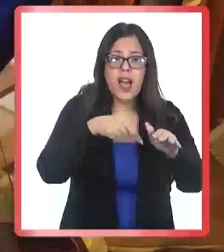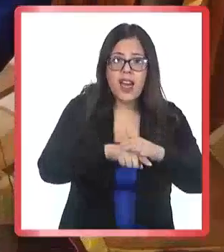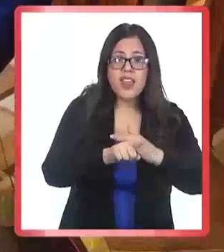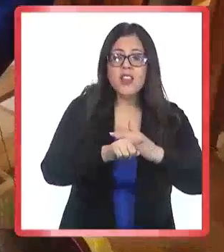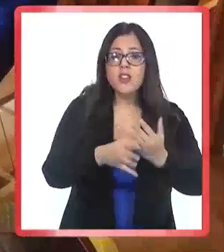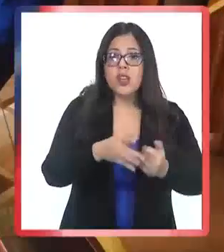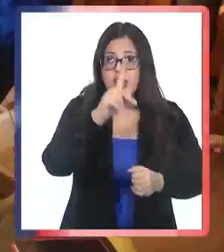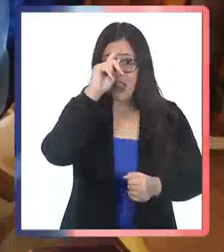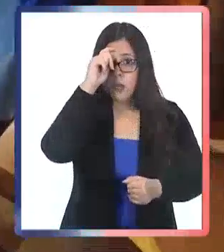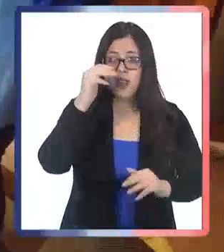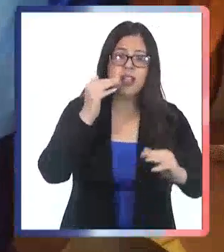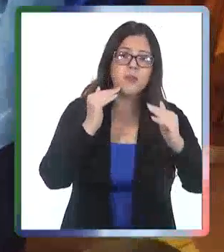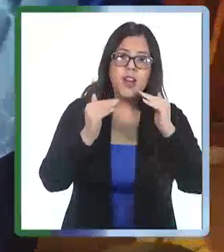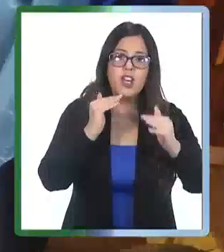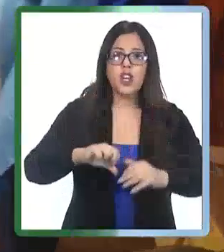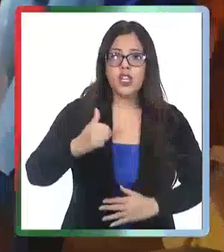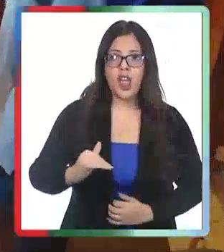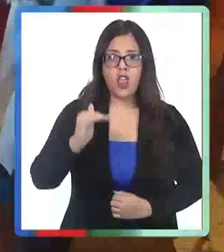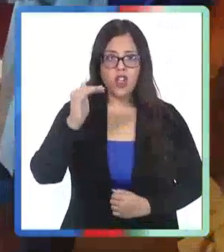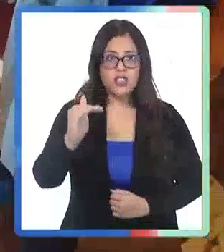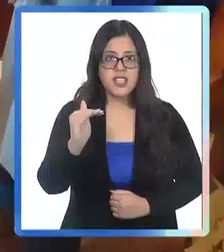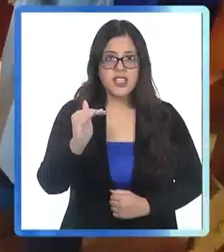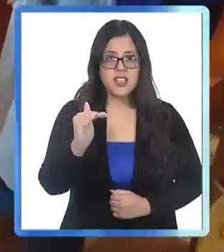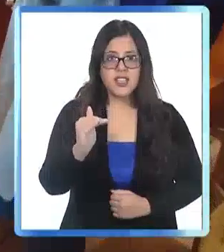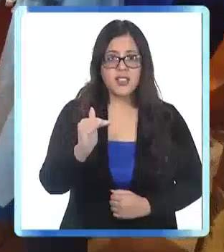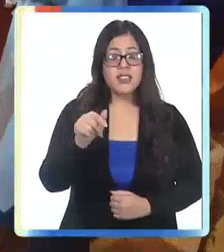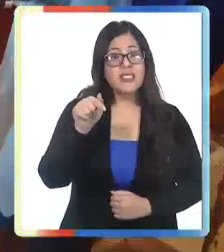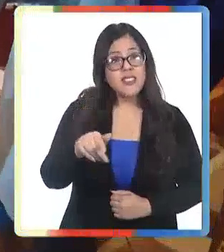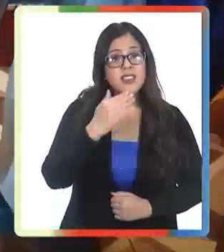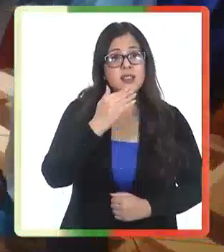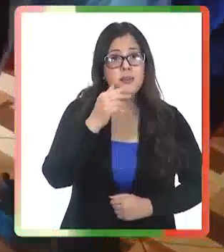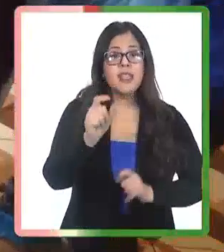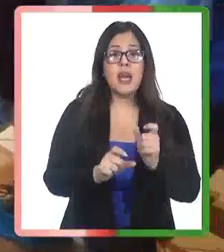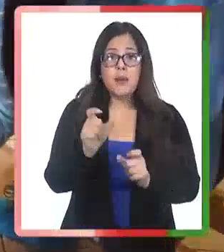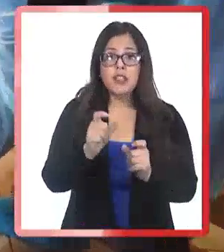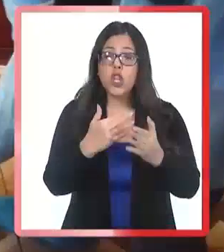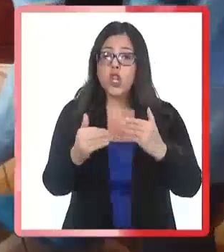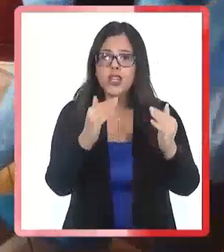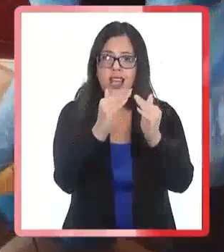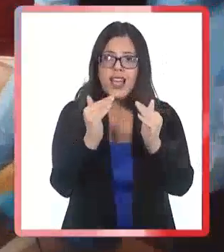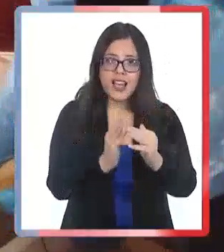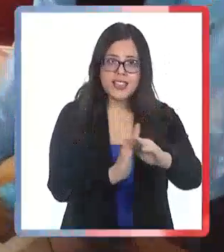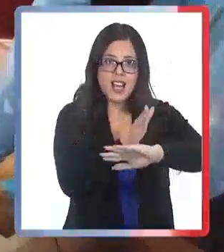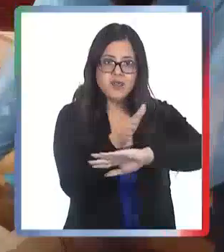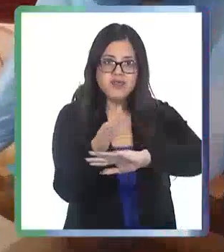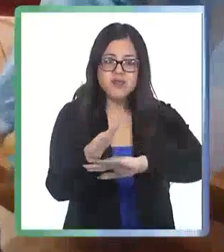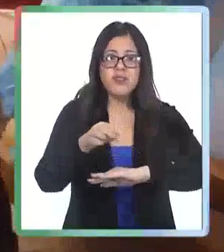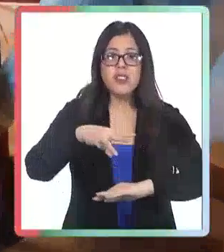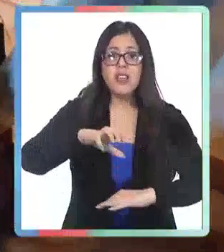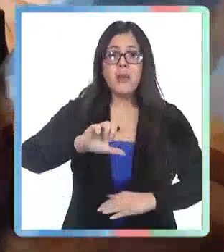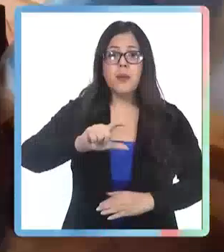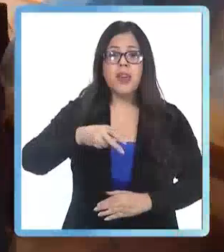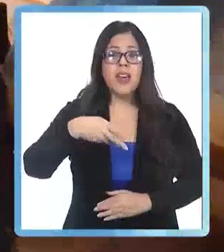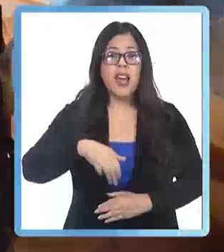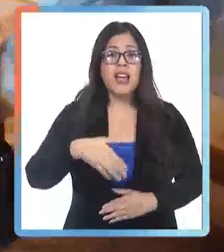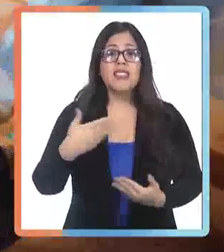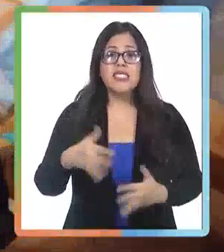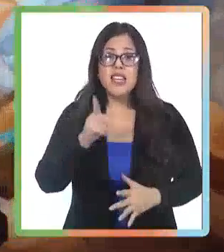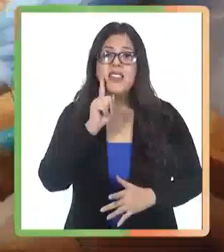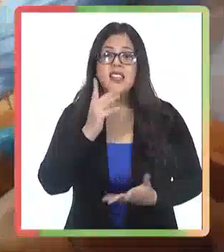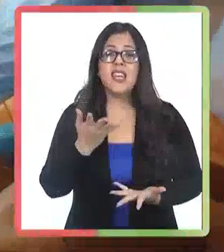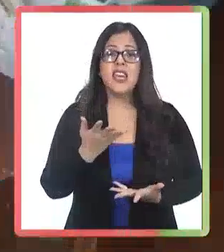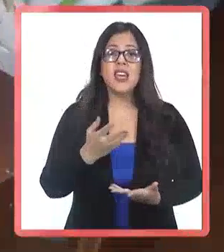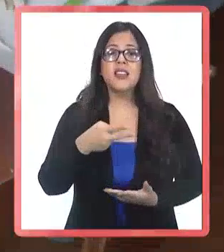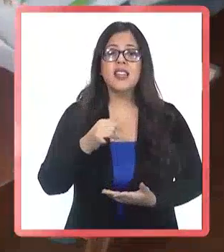propio hospital de Quellón a niños, niñas y adolescentes, así como también a quienes están en sus domicilios. Megan está diagnosticada